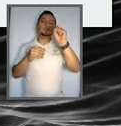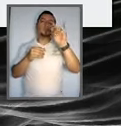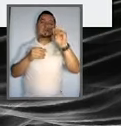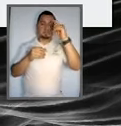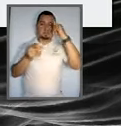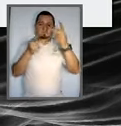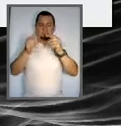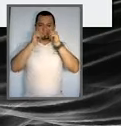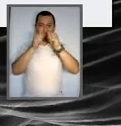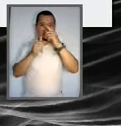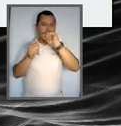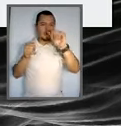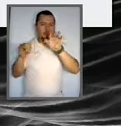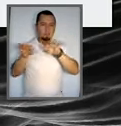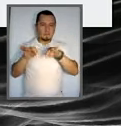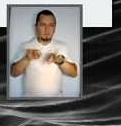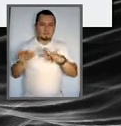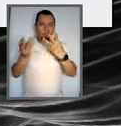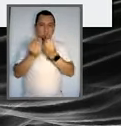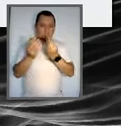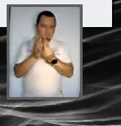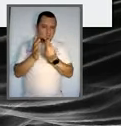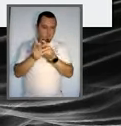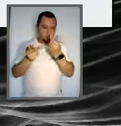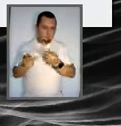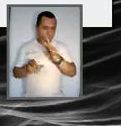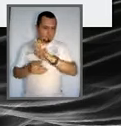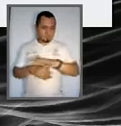Google para trabajo a distancia.